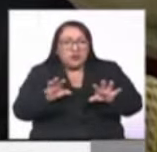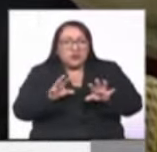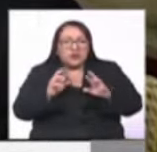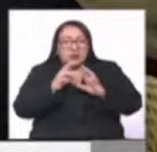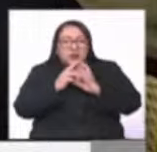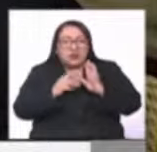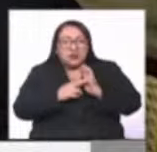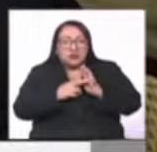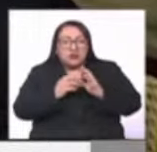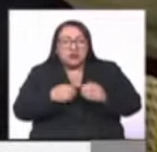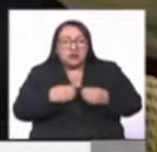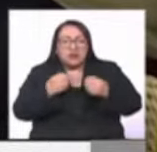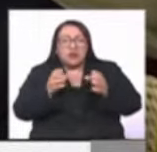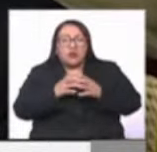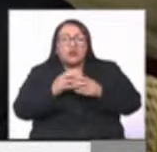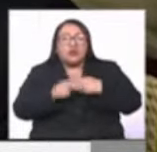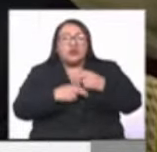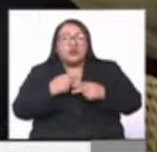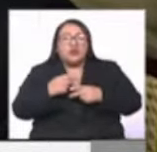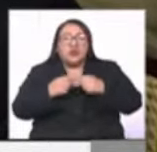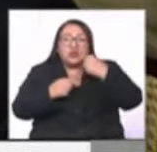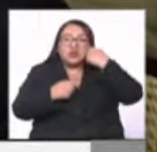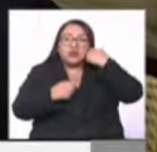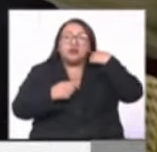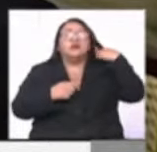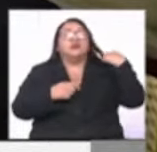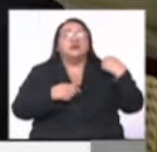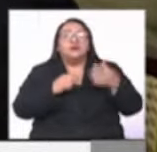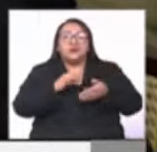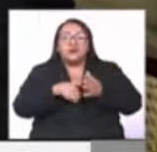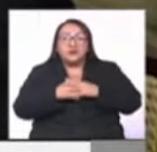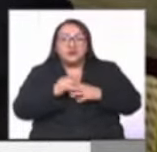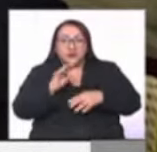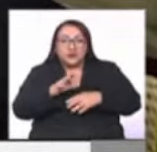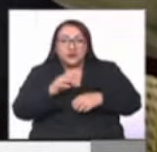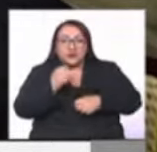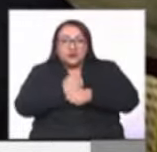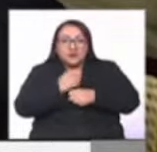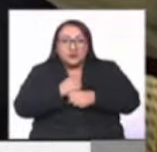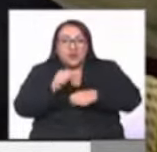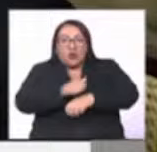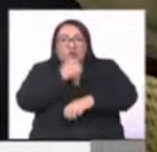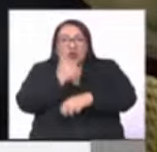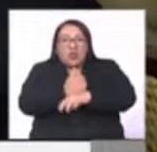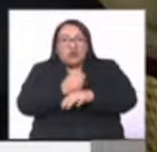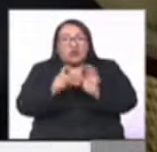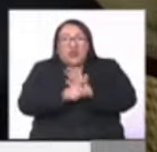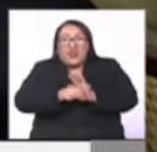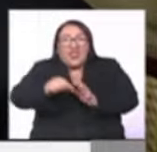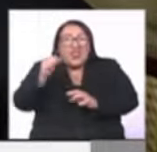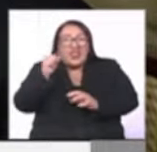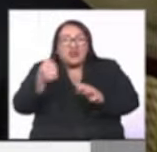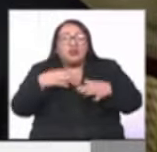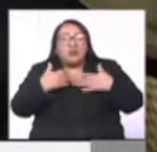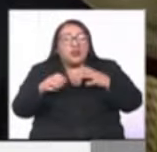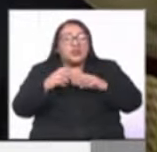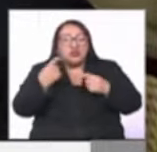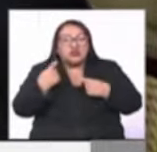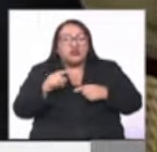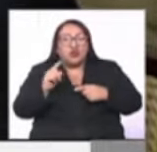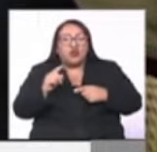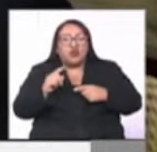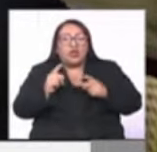una resolución emitida por la junta nacional en el marco de su autonomía y de su capacidad regulatoria que